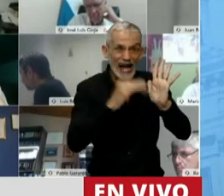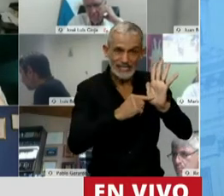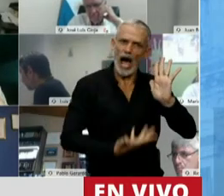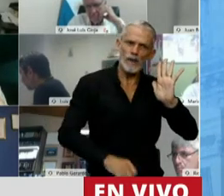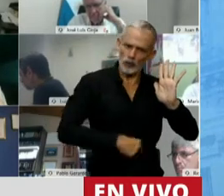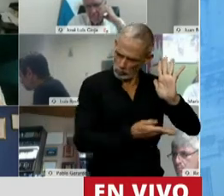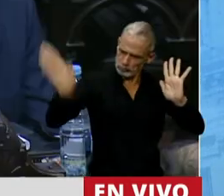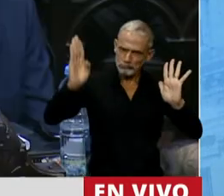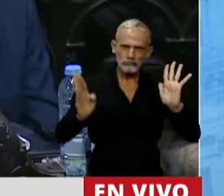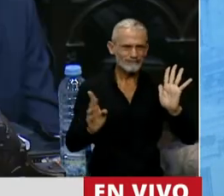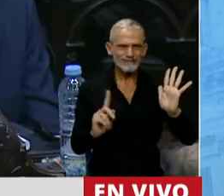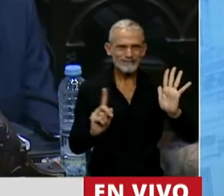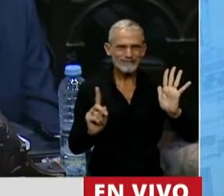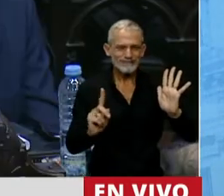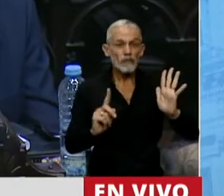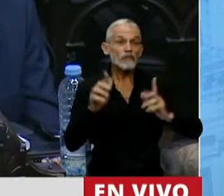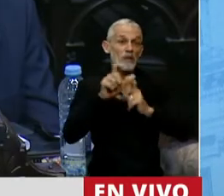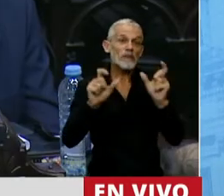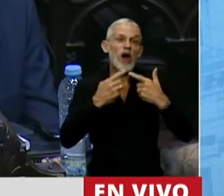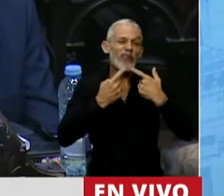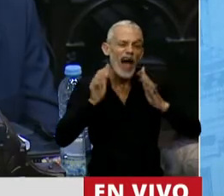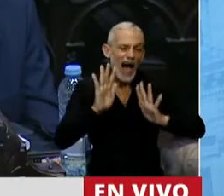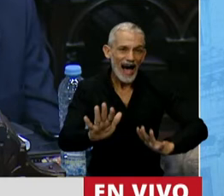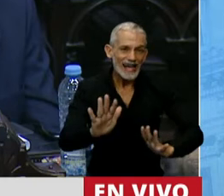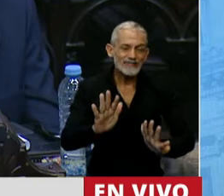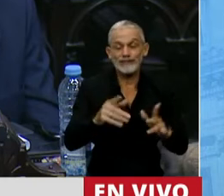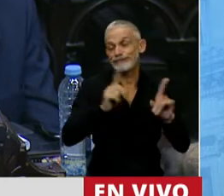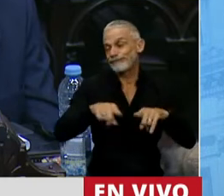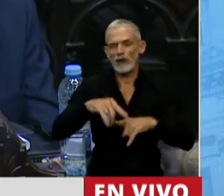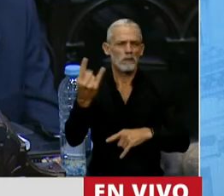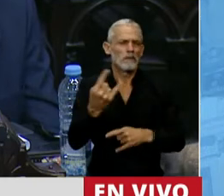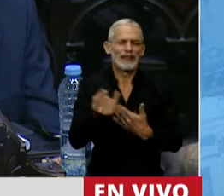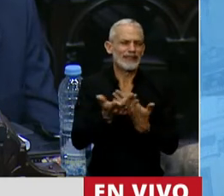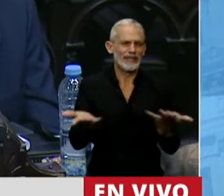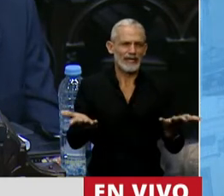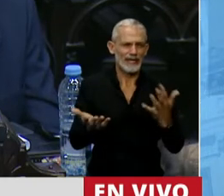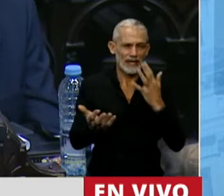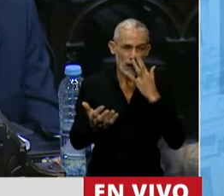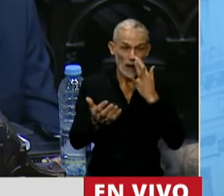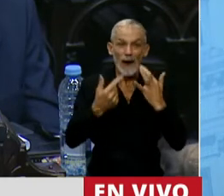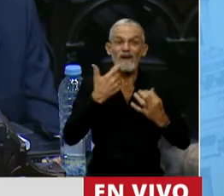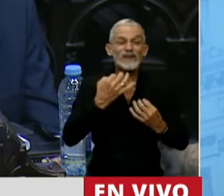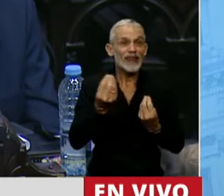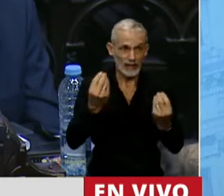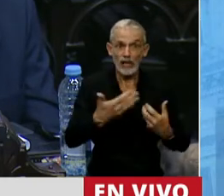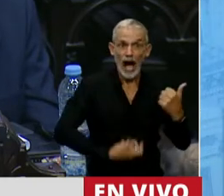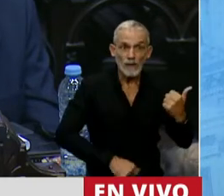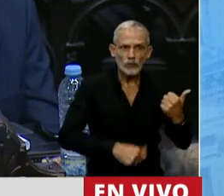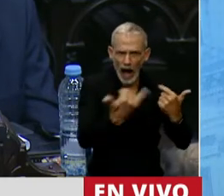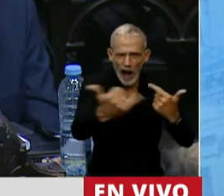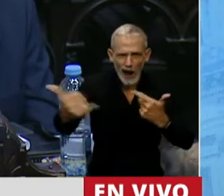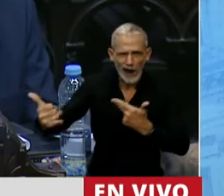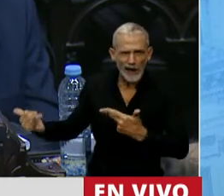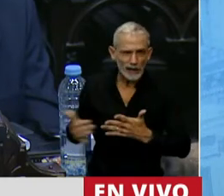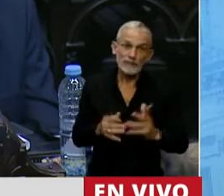un aborto. Quienes dicen eso repiten una falacia. Lo cierto es que los abortos existen